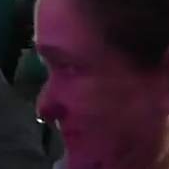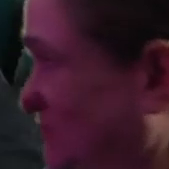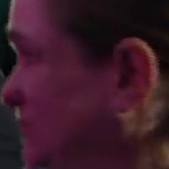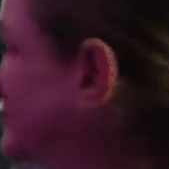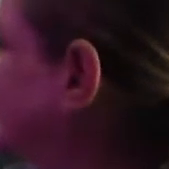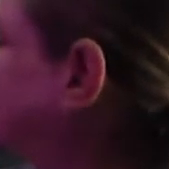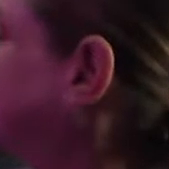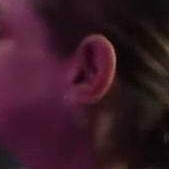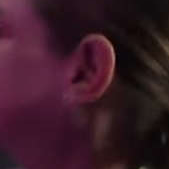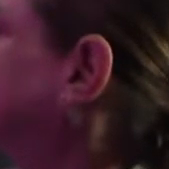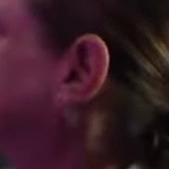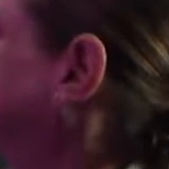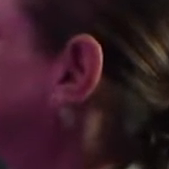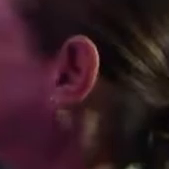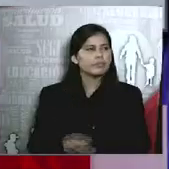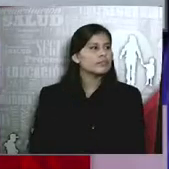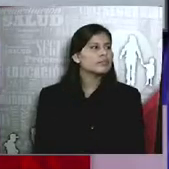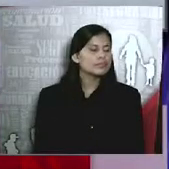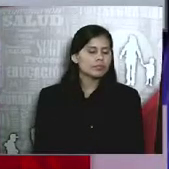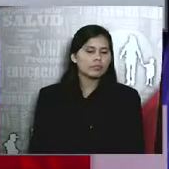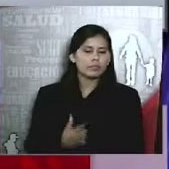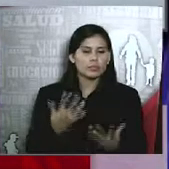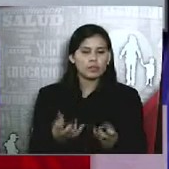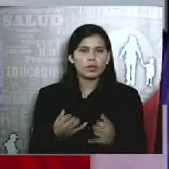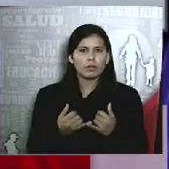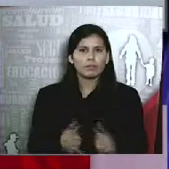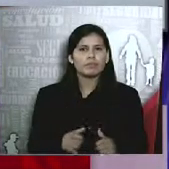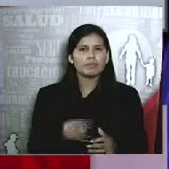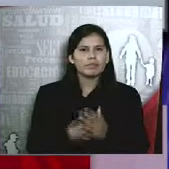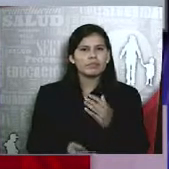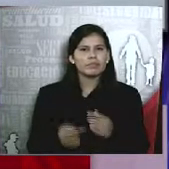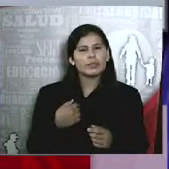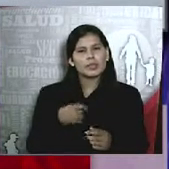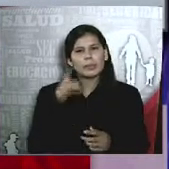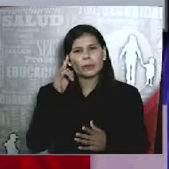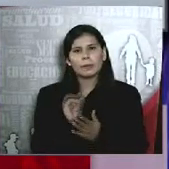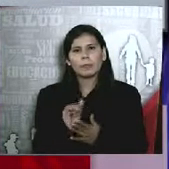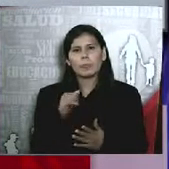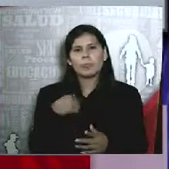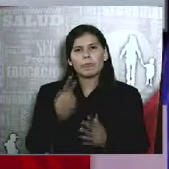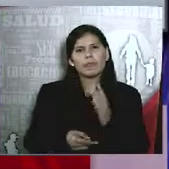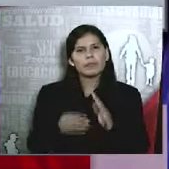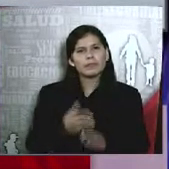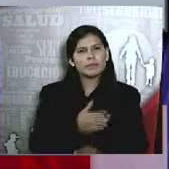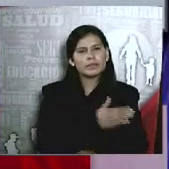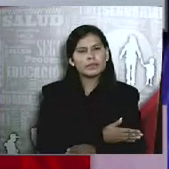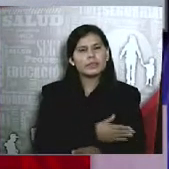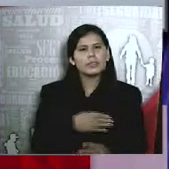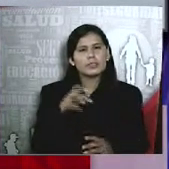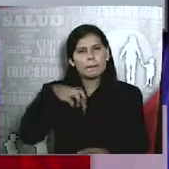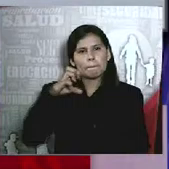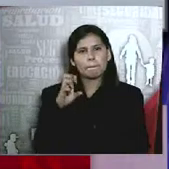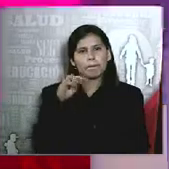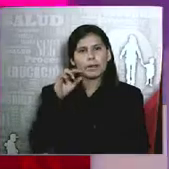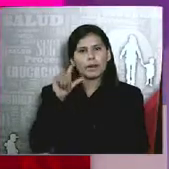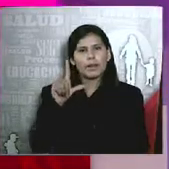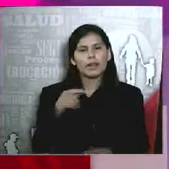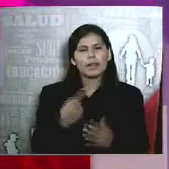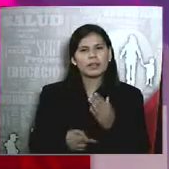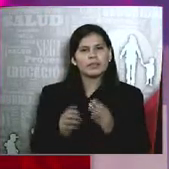a la fecha de desmovilización. Quiero terminar, nosotros sabemos que un antecedente penal genera todas las limitantes del